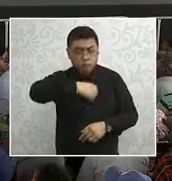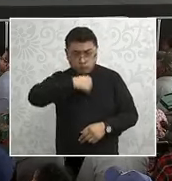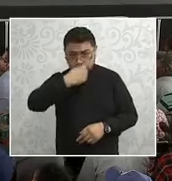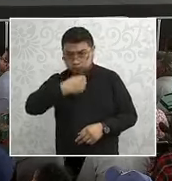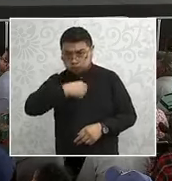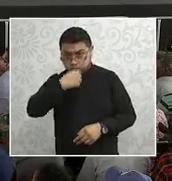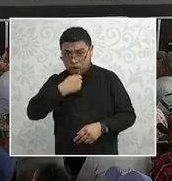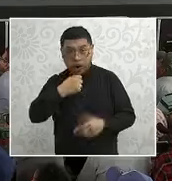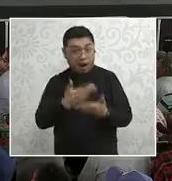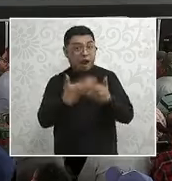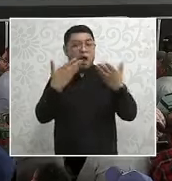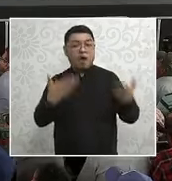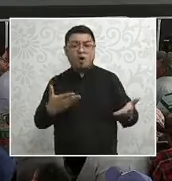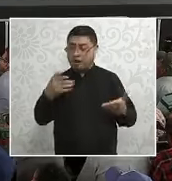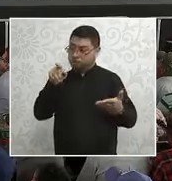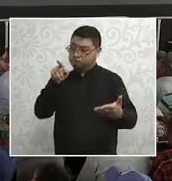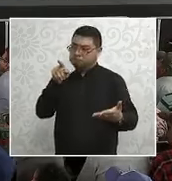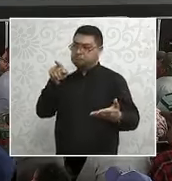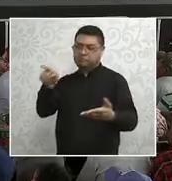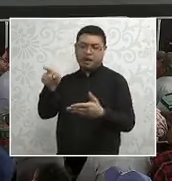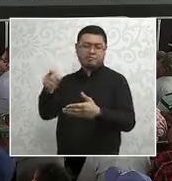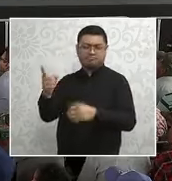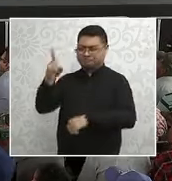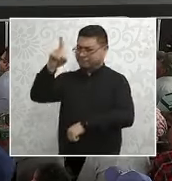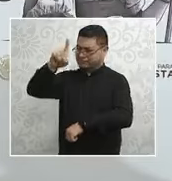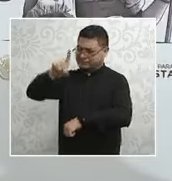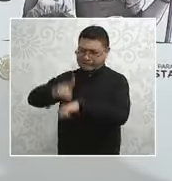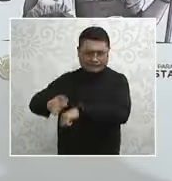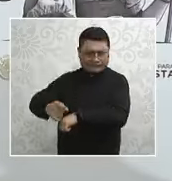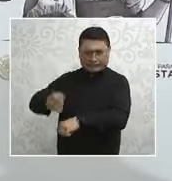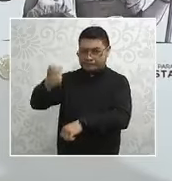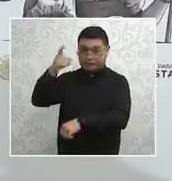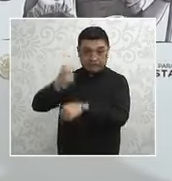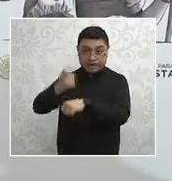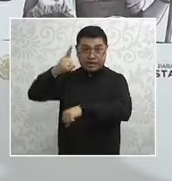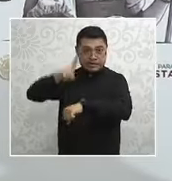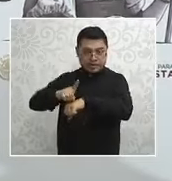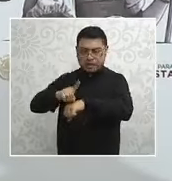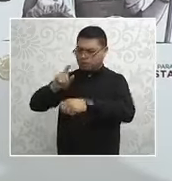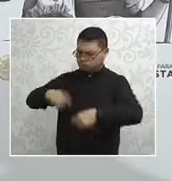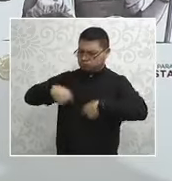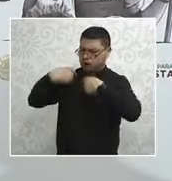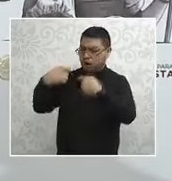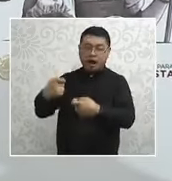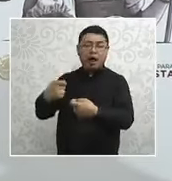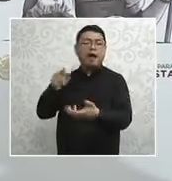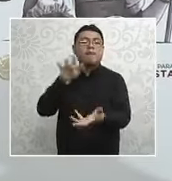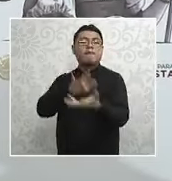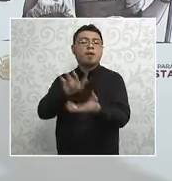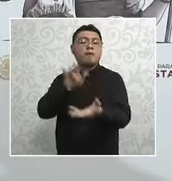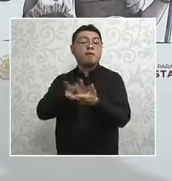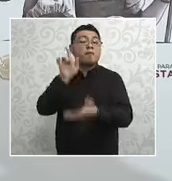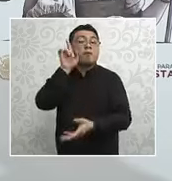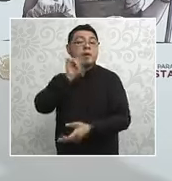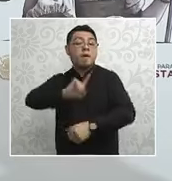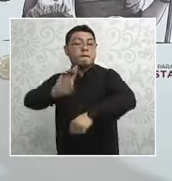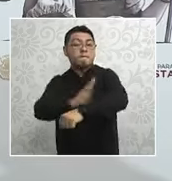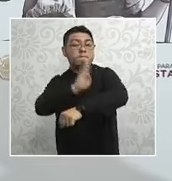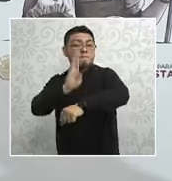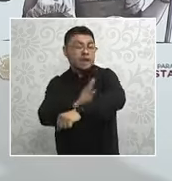estableció desde el primer día de su gobierno la pensión mujeres bienes que ya